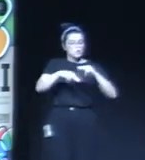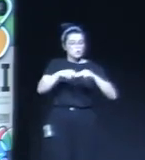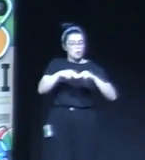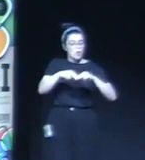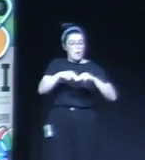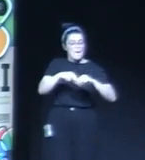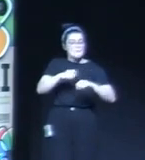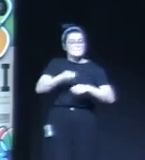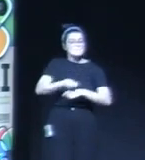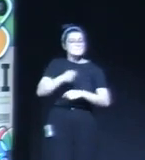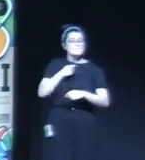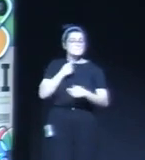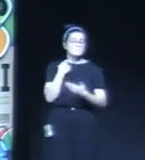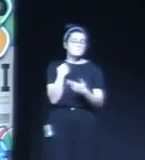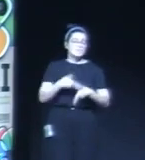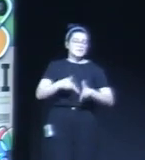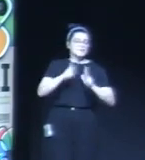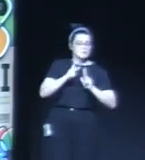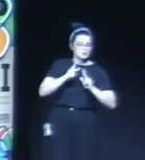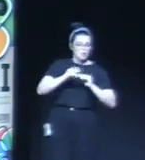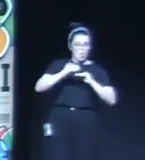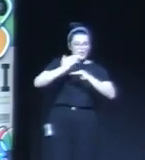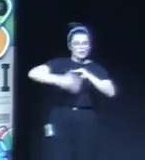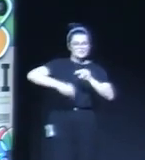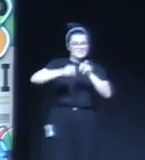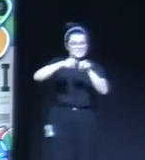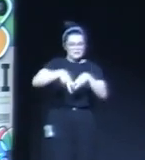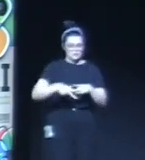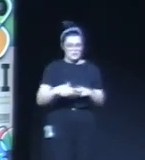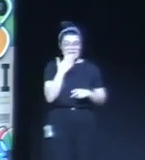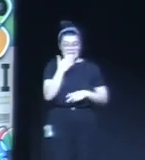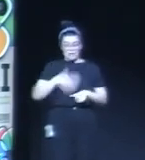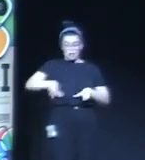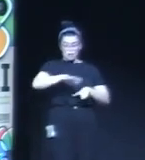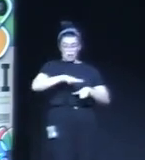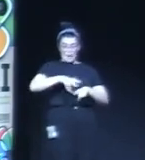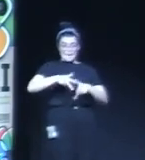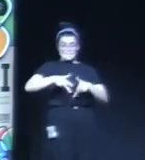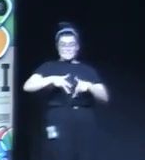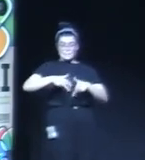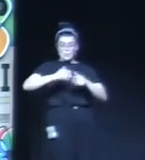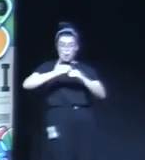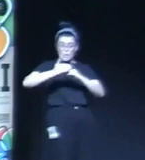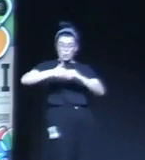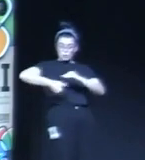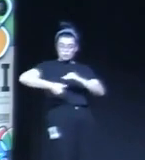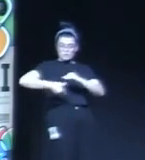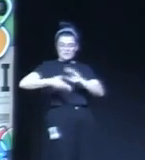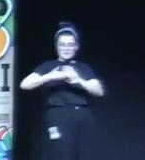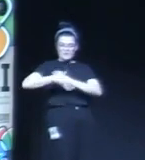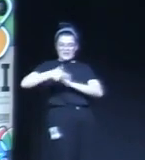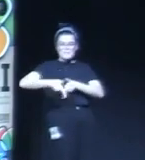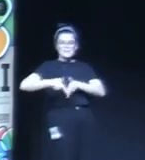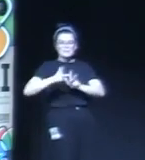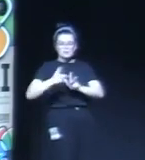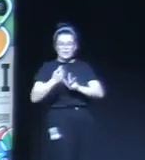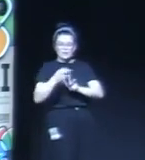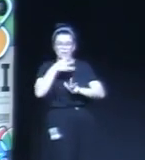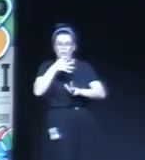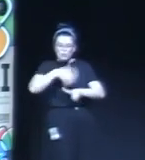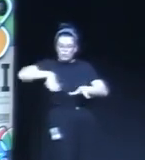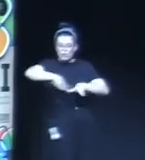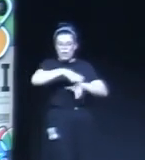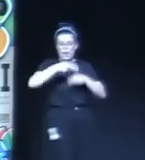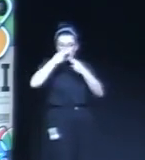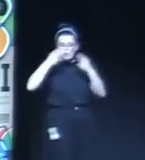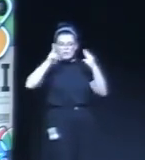una cosa está en costas, es dominio público, necesita un permiso. Y si no tiene permiso no se puede construir. Todos estamos viendo